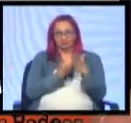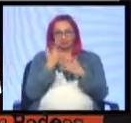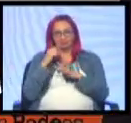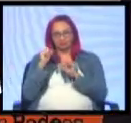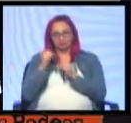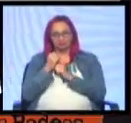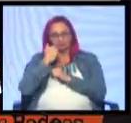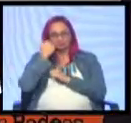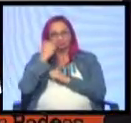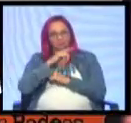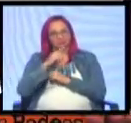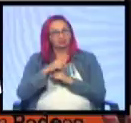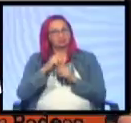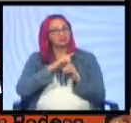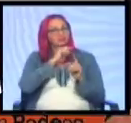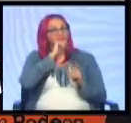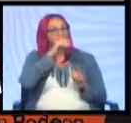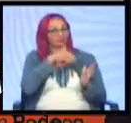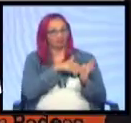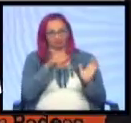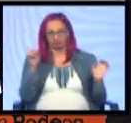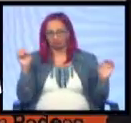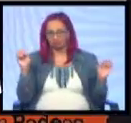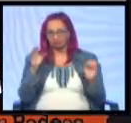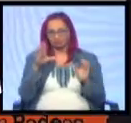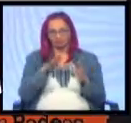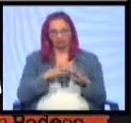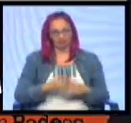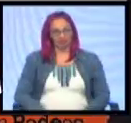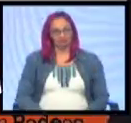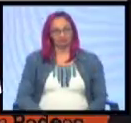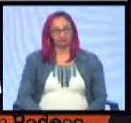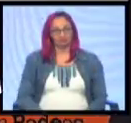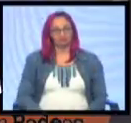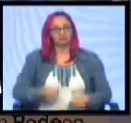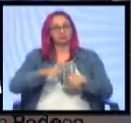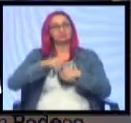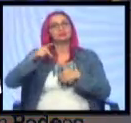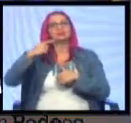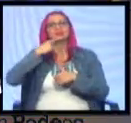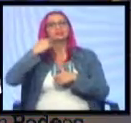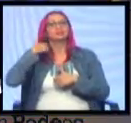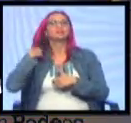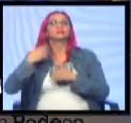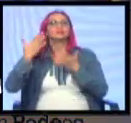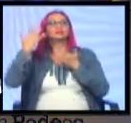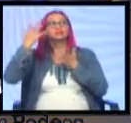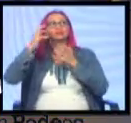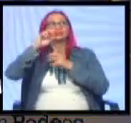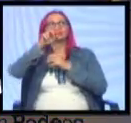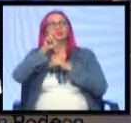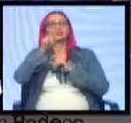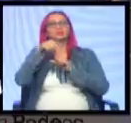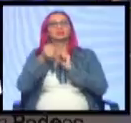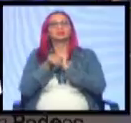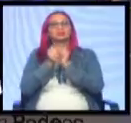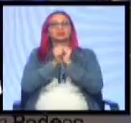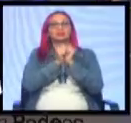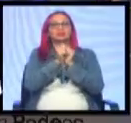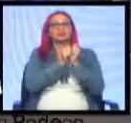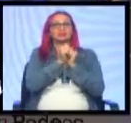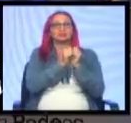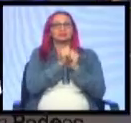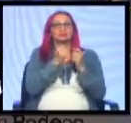poder facilitarle al vendedor, pero no afecta en lo más mínimo su comisión. Muy bien, don Pancho Calvo dice, quiero preguntar, ¿cómo quieren competir con las comisiones